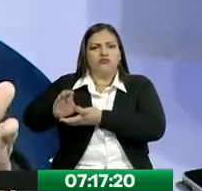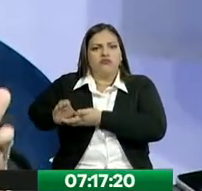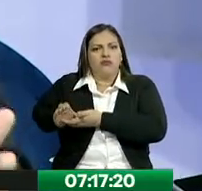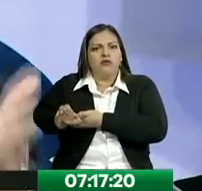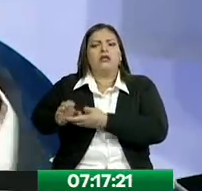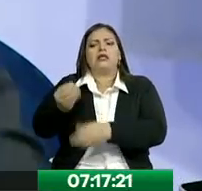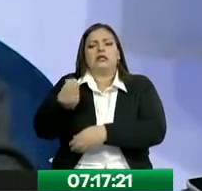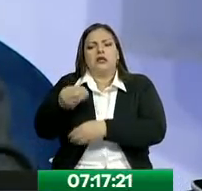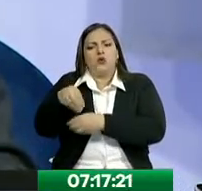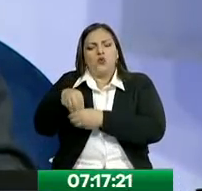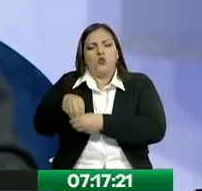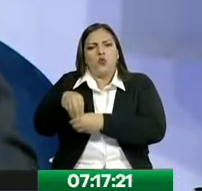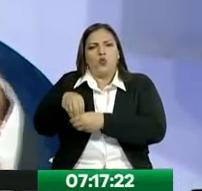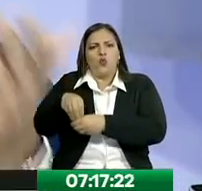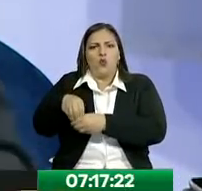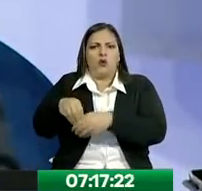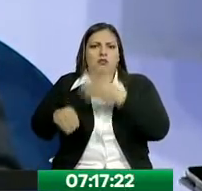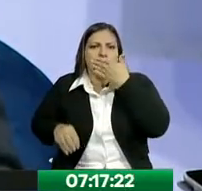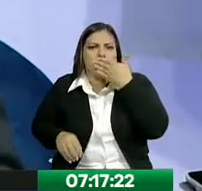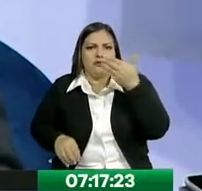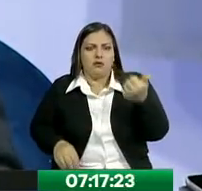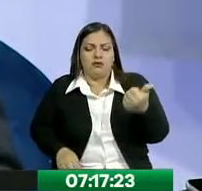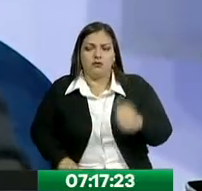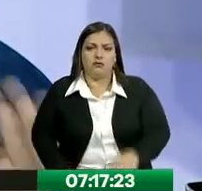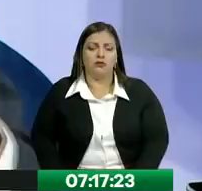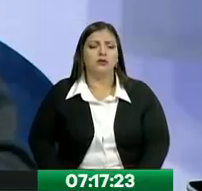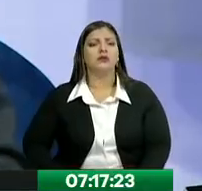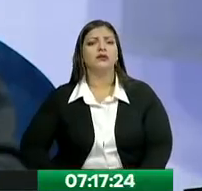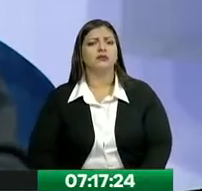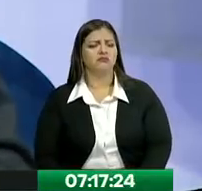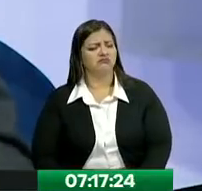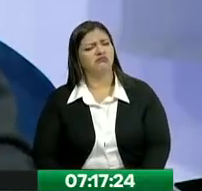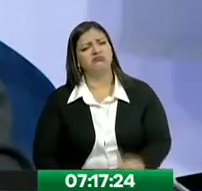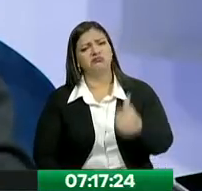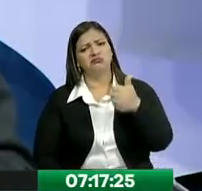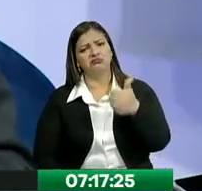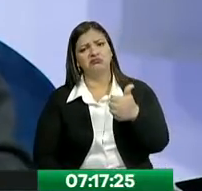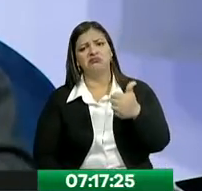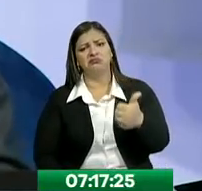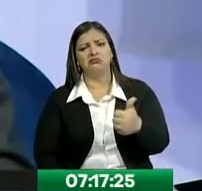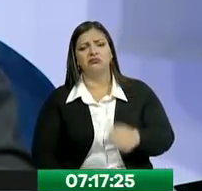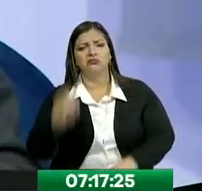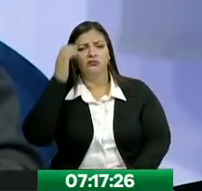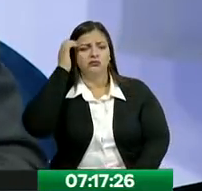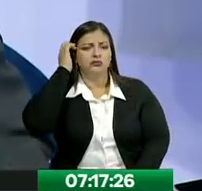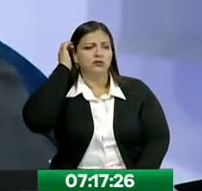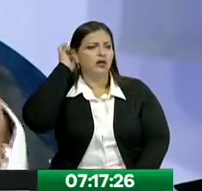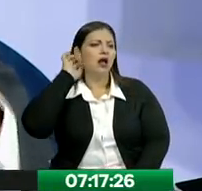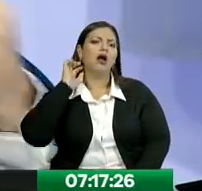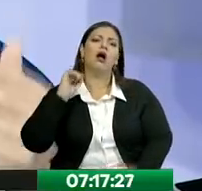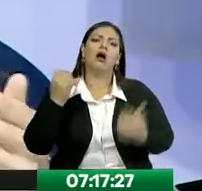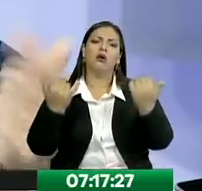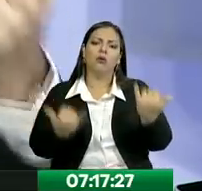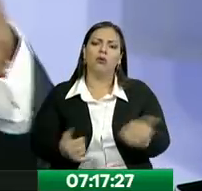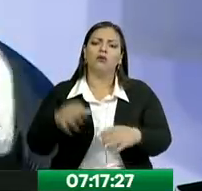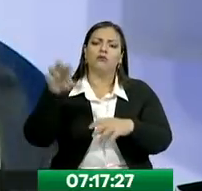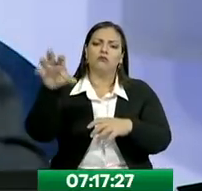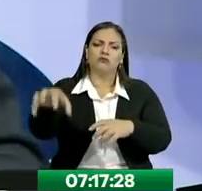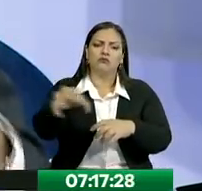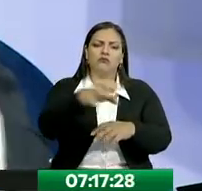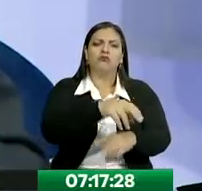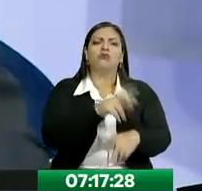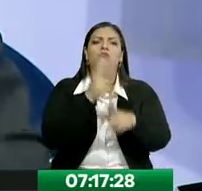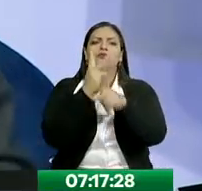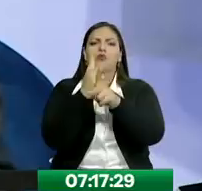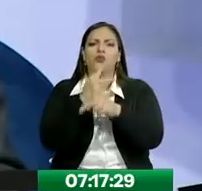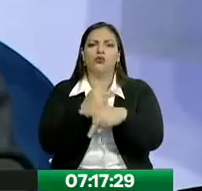subsidios lo reciban. Pero también debemos de entender que hay sectores productivos que hoy hacen que la inversión a